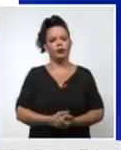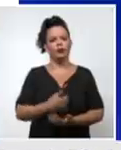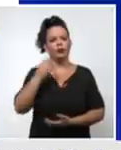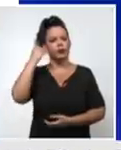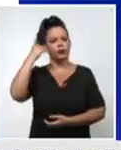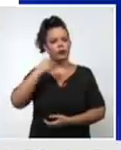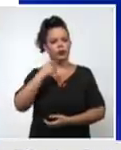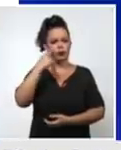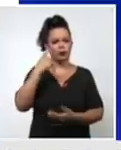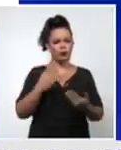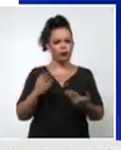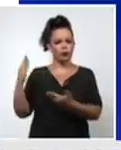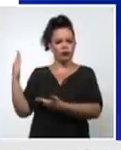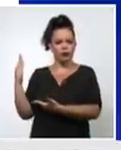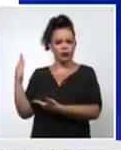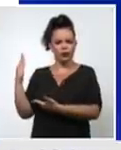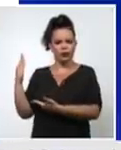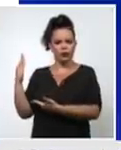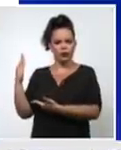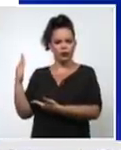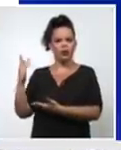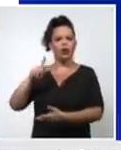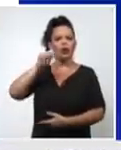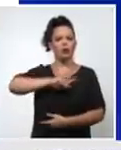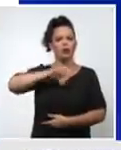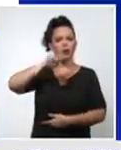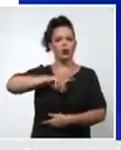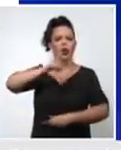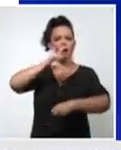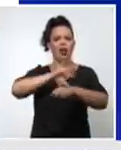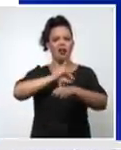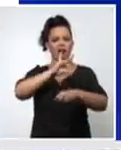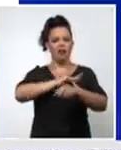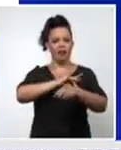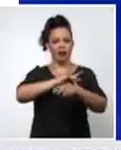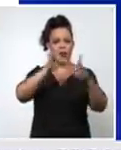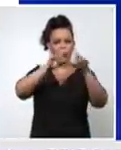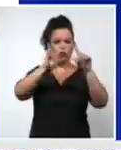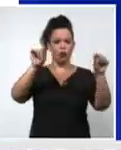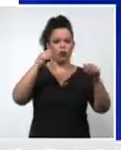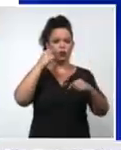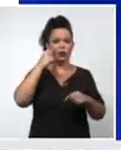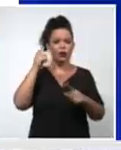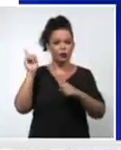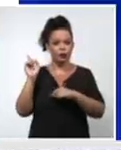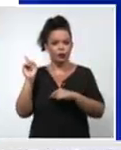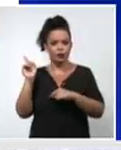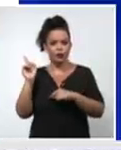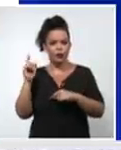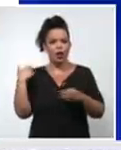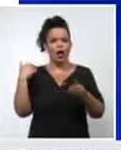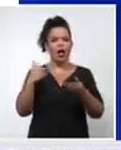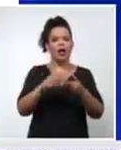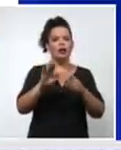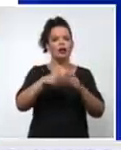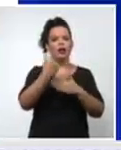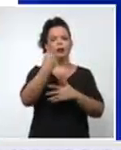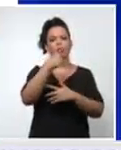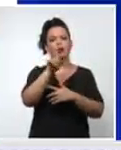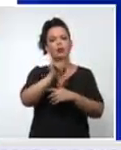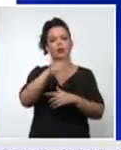últimos 15 días. Ahí aparece incluso reflejado hasta el 1 de agosto. Es lo último que está